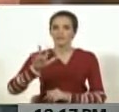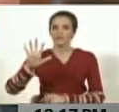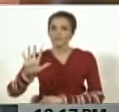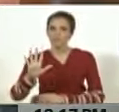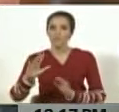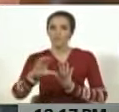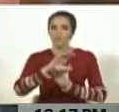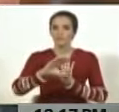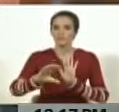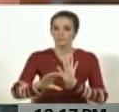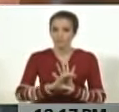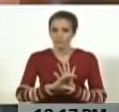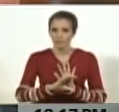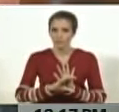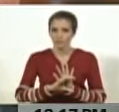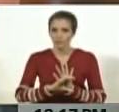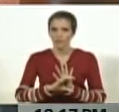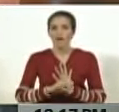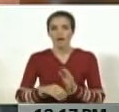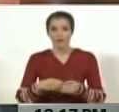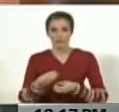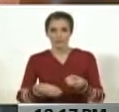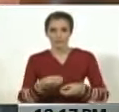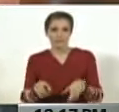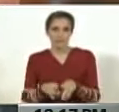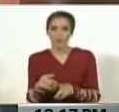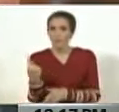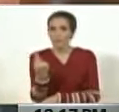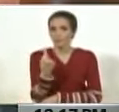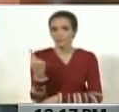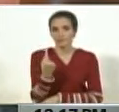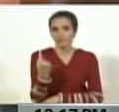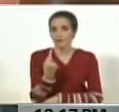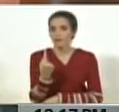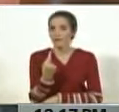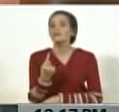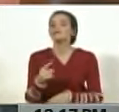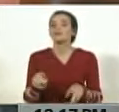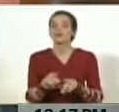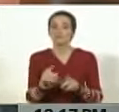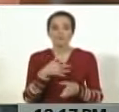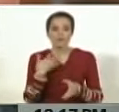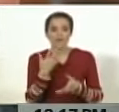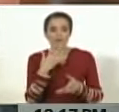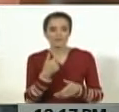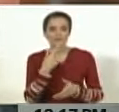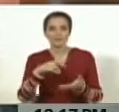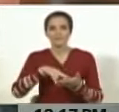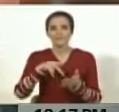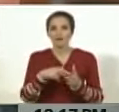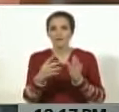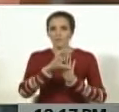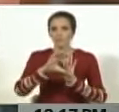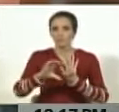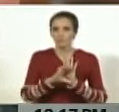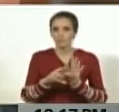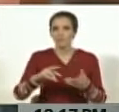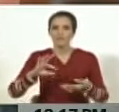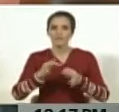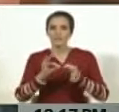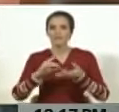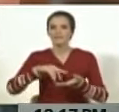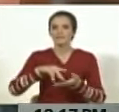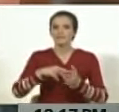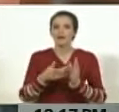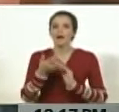de la Constitución ha previsto como la única intérprete de la Constitución. Única intérprete quiere